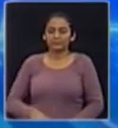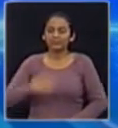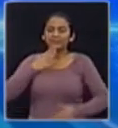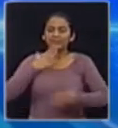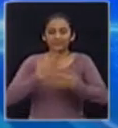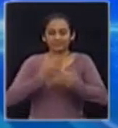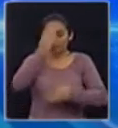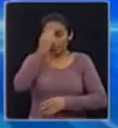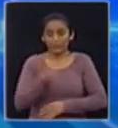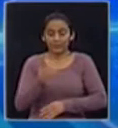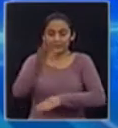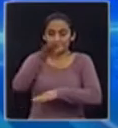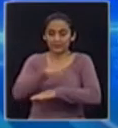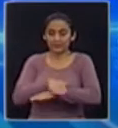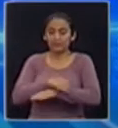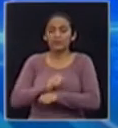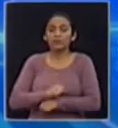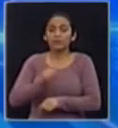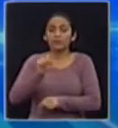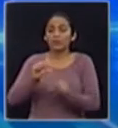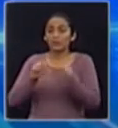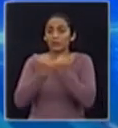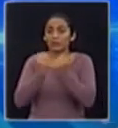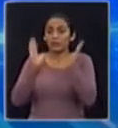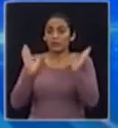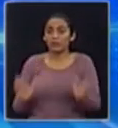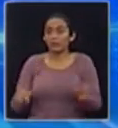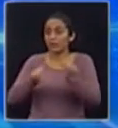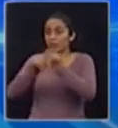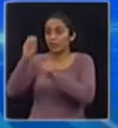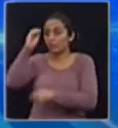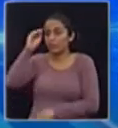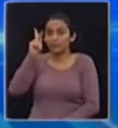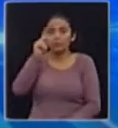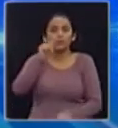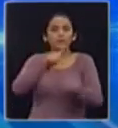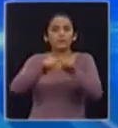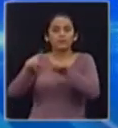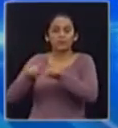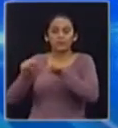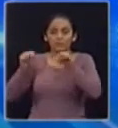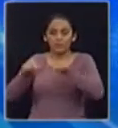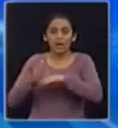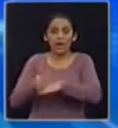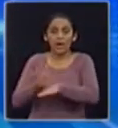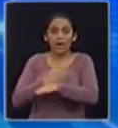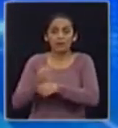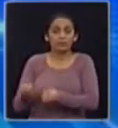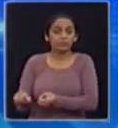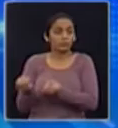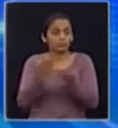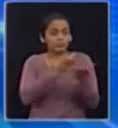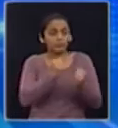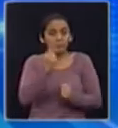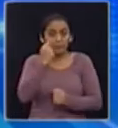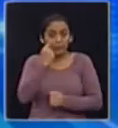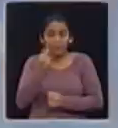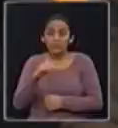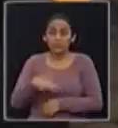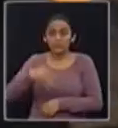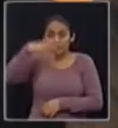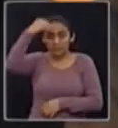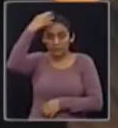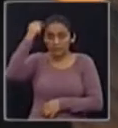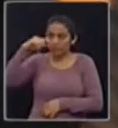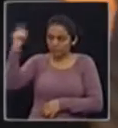Gracias, buenas tardes. Son varias las reacciones aquí en la Asamblea Nacional tras el archivo de la solicitud de juicio político en contra del